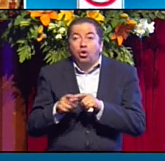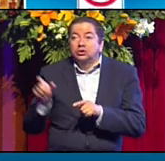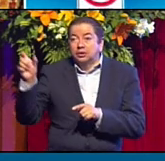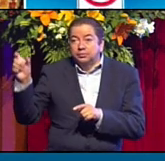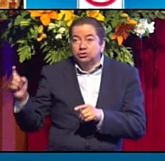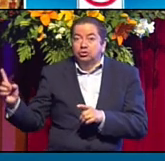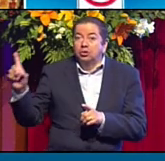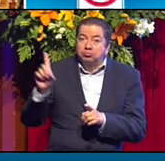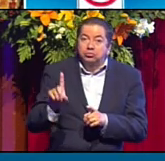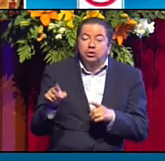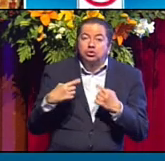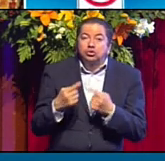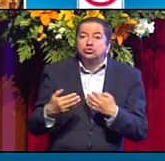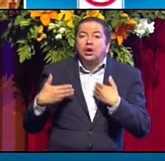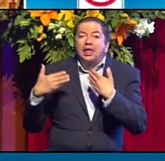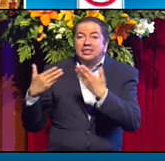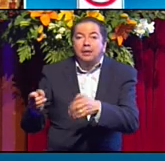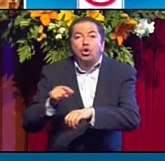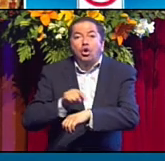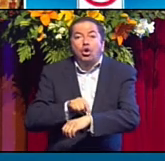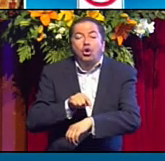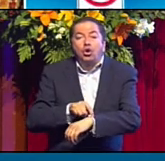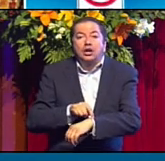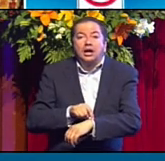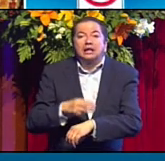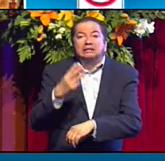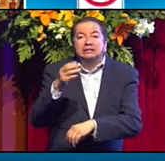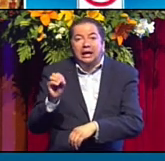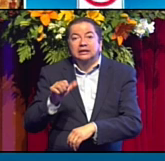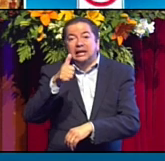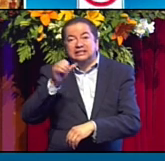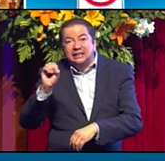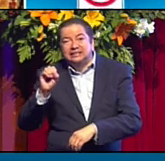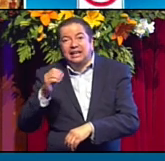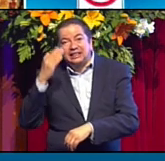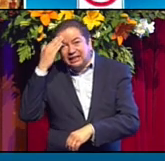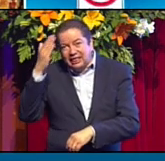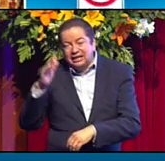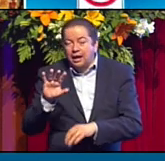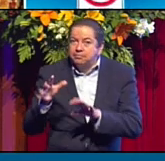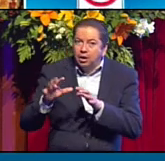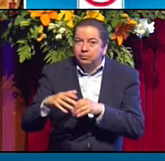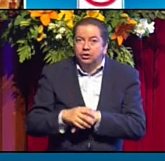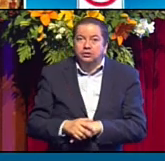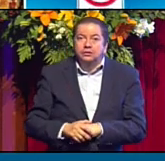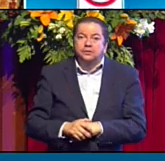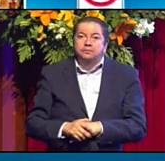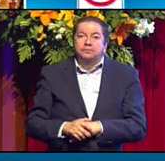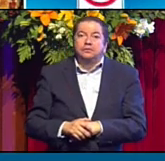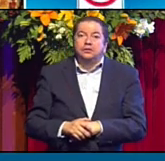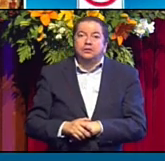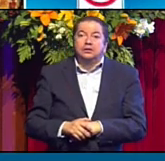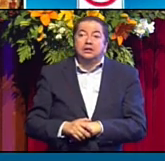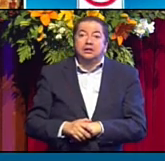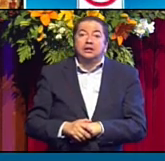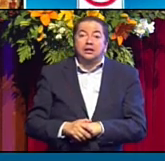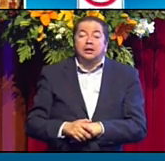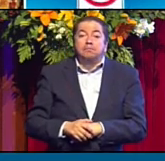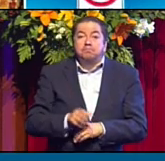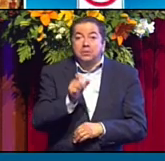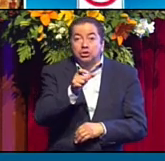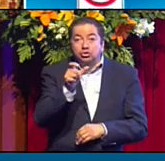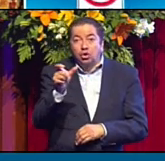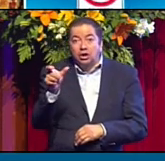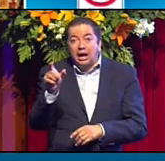noticia. Nosotros estamos dando horas para 30, 60 días, 60 días en lo particular, y está quedando una cantidad de gente que